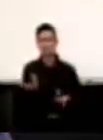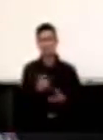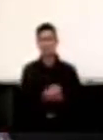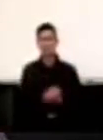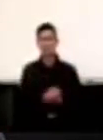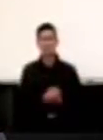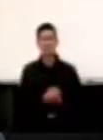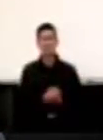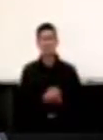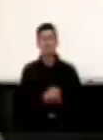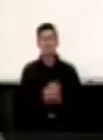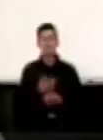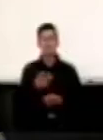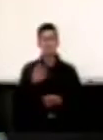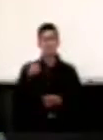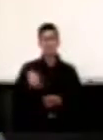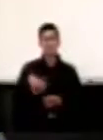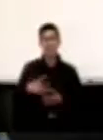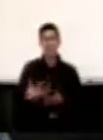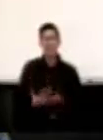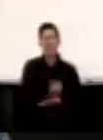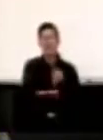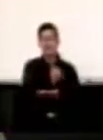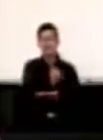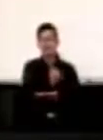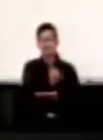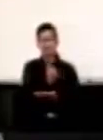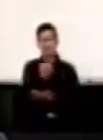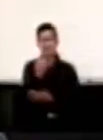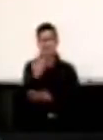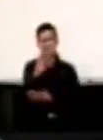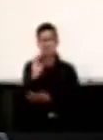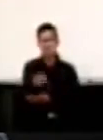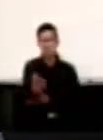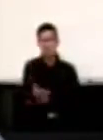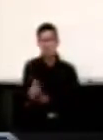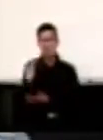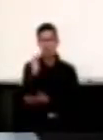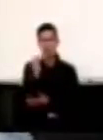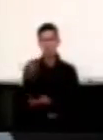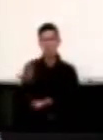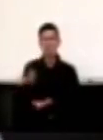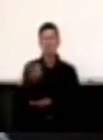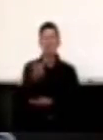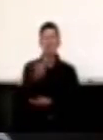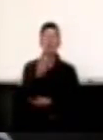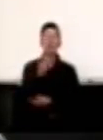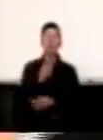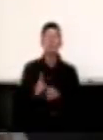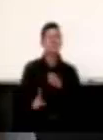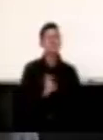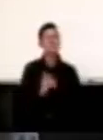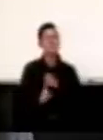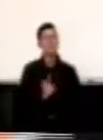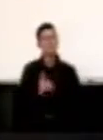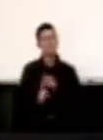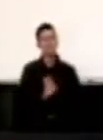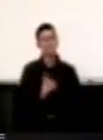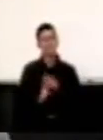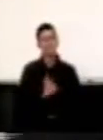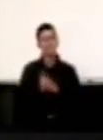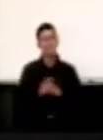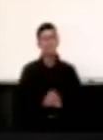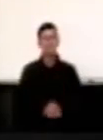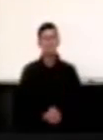elecciones. Y esta vez sí ganaron elecciones y ganaron con el 50%. Pero el problema es ese, ¿por qué la